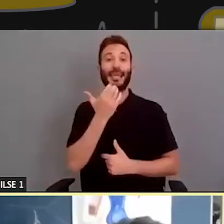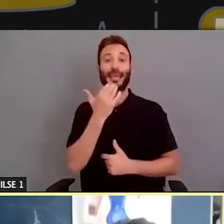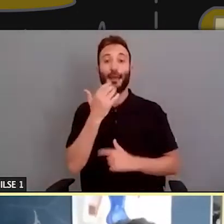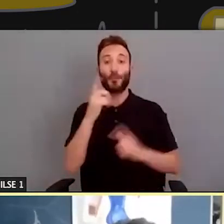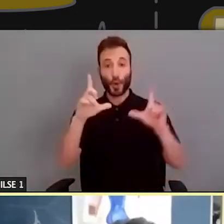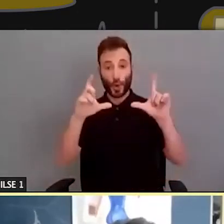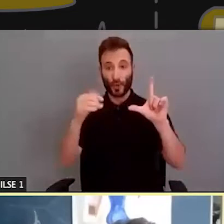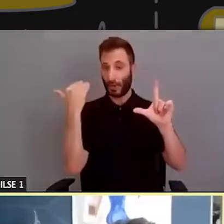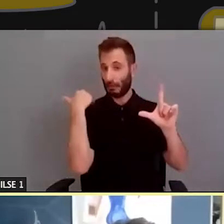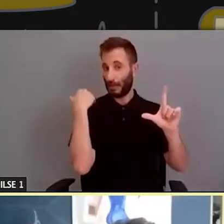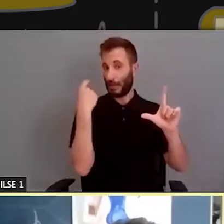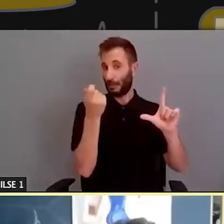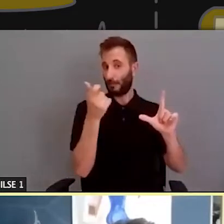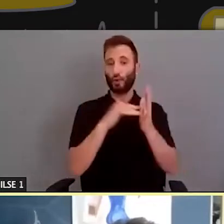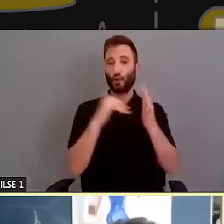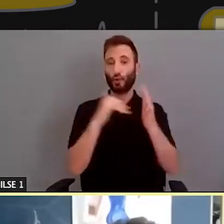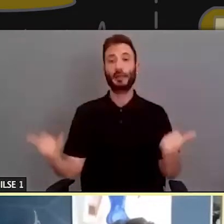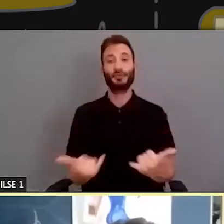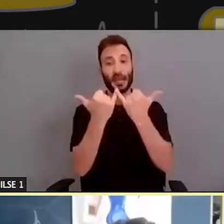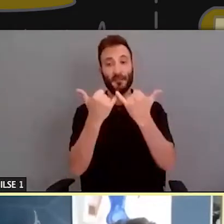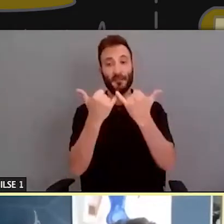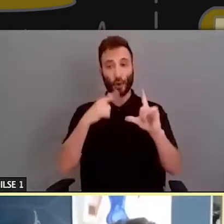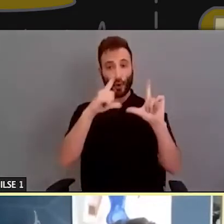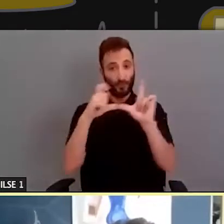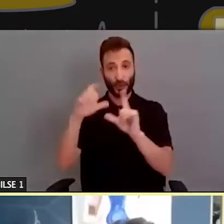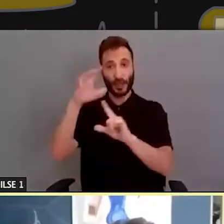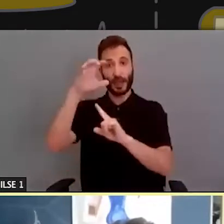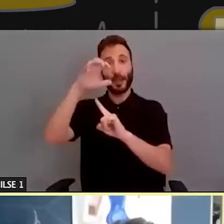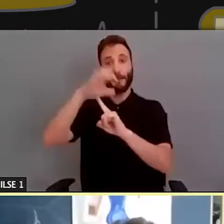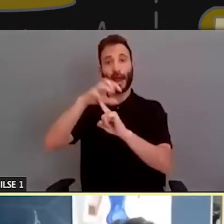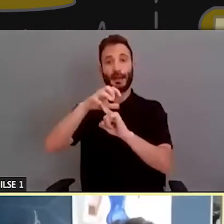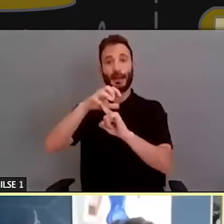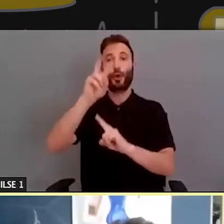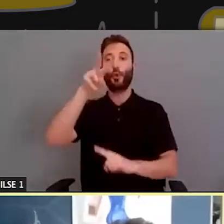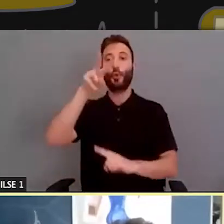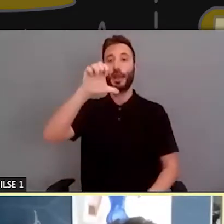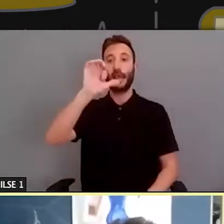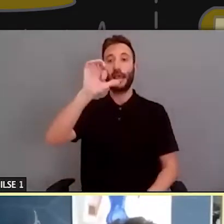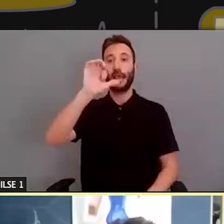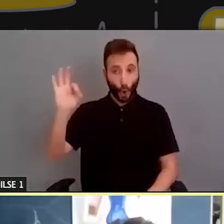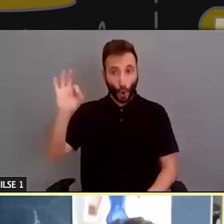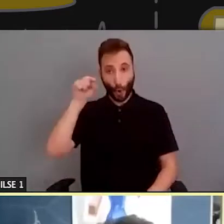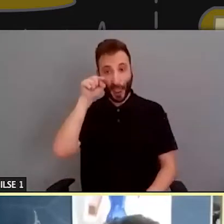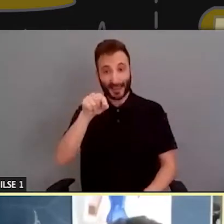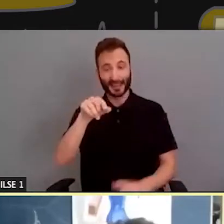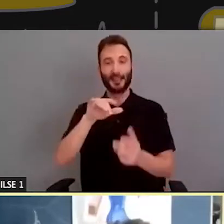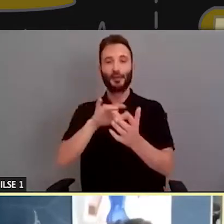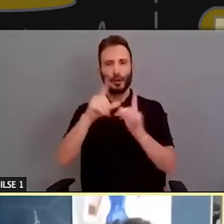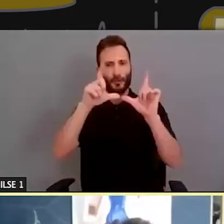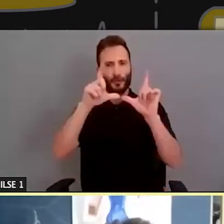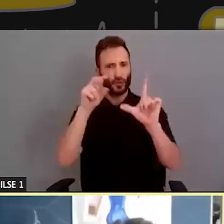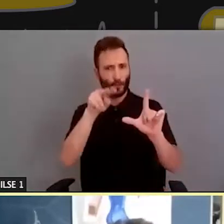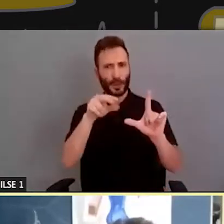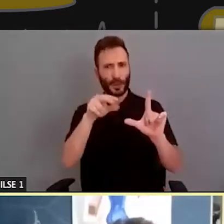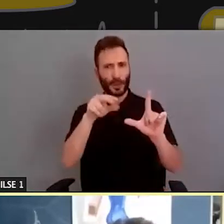hace unos días en Tenerife, en un parque de la biosfera de la UNESCO, de Laurisilva. Pues, como se puede ver, se puede